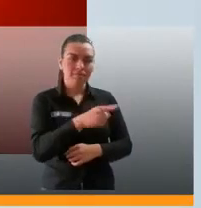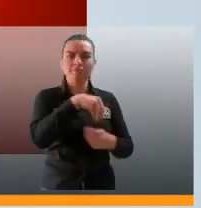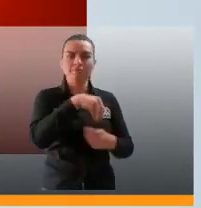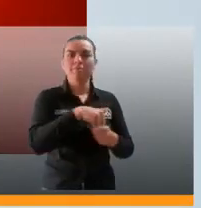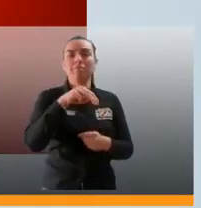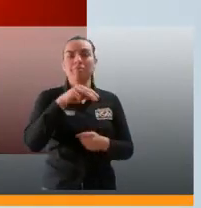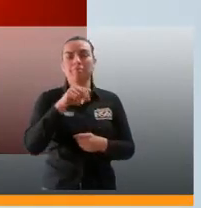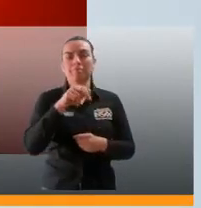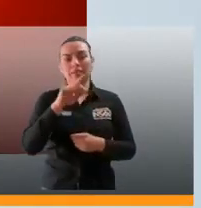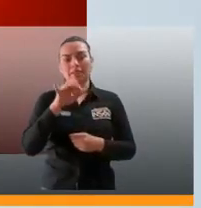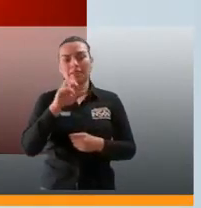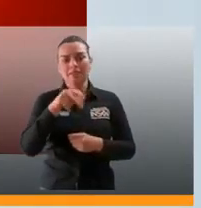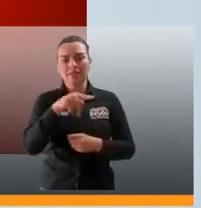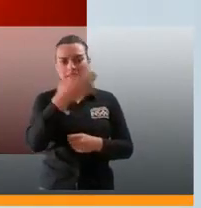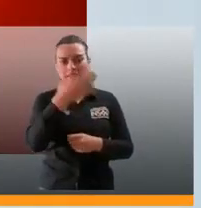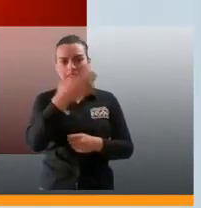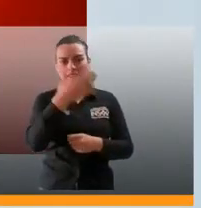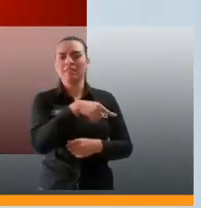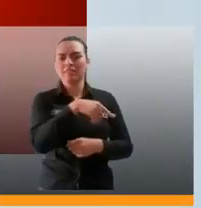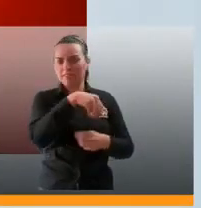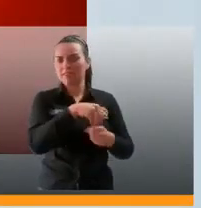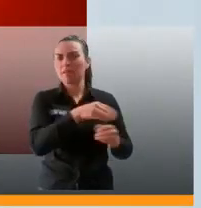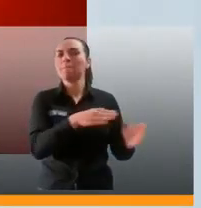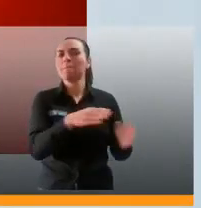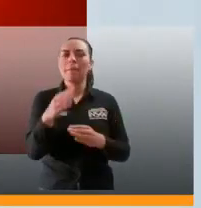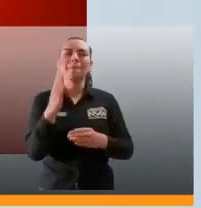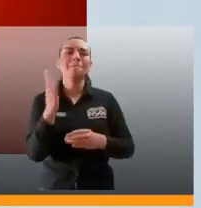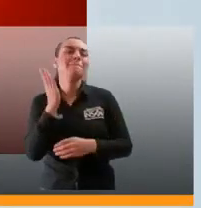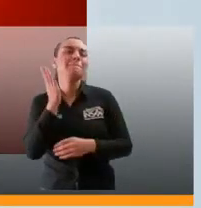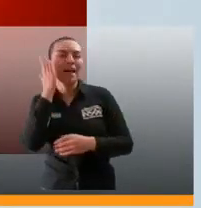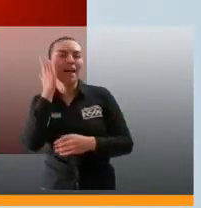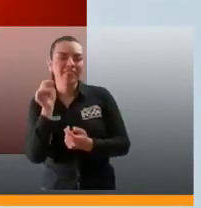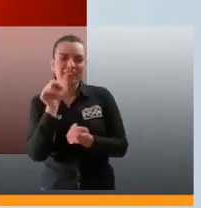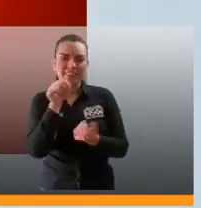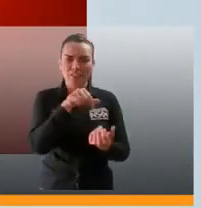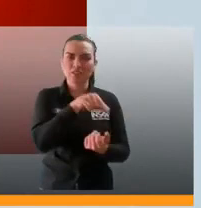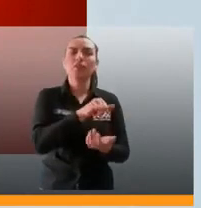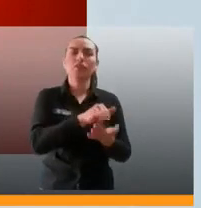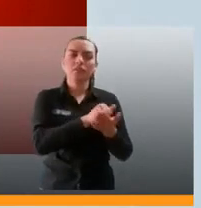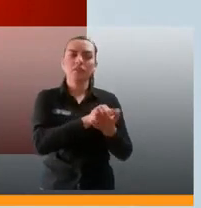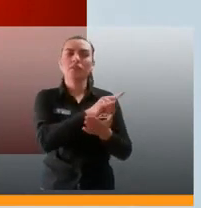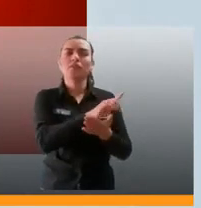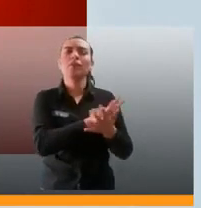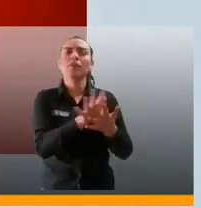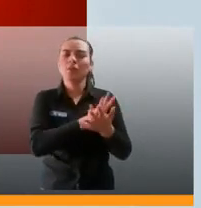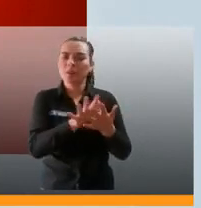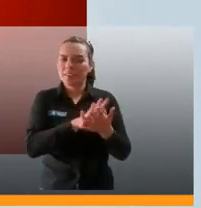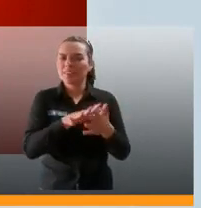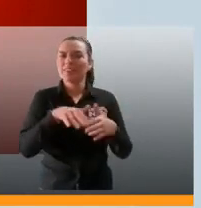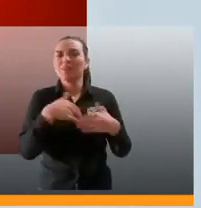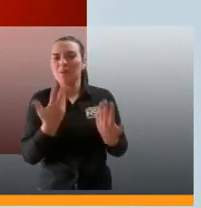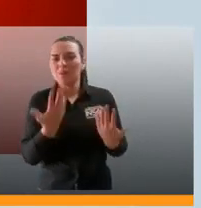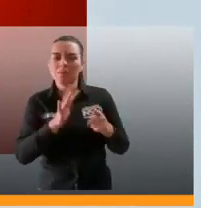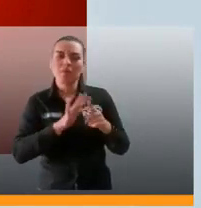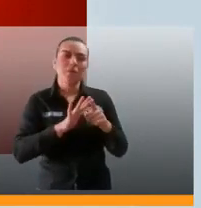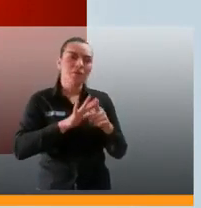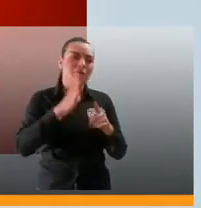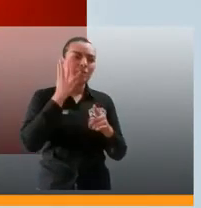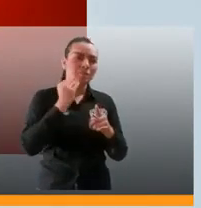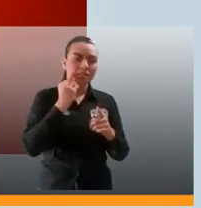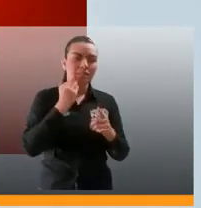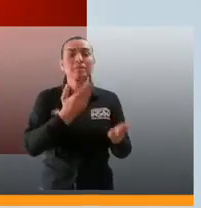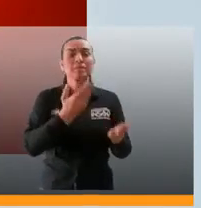padrino, nos cuente cómo fue esa experiencia, esas buenas prácticas y esas lecciones aprendidas. Entonces, Martín tiene la palabra.